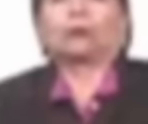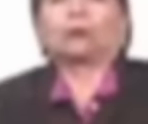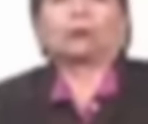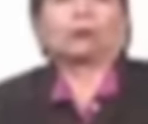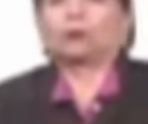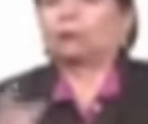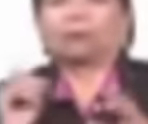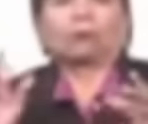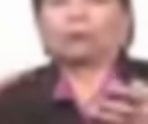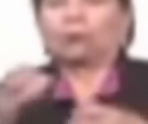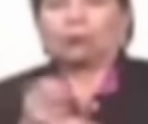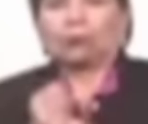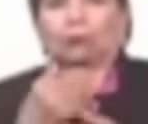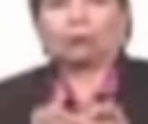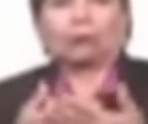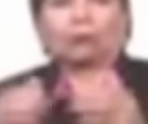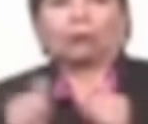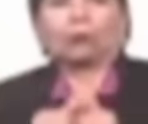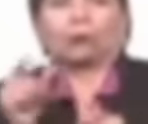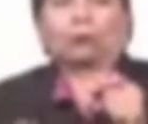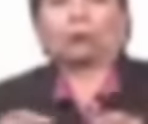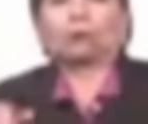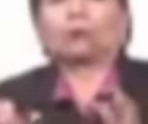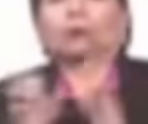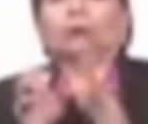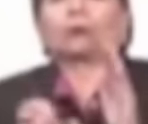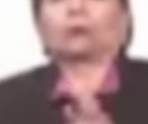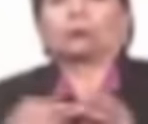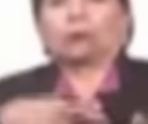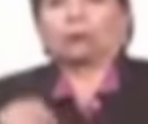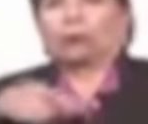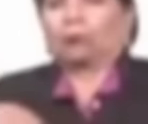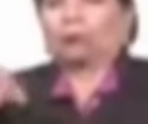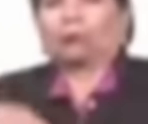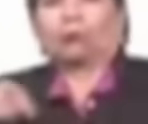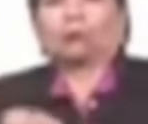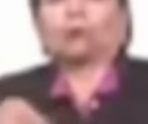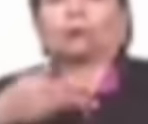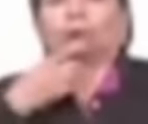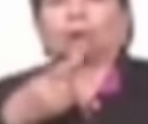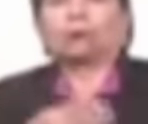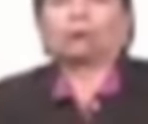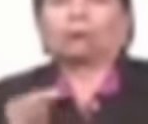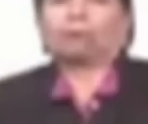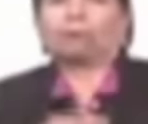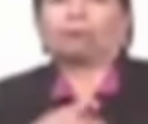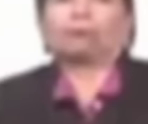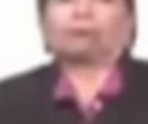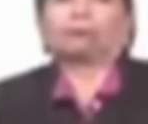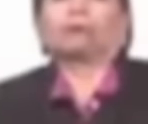no se ajusta a lo que la Constitución ordena, lo que la Constitución manda. Es más, señora